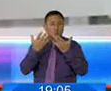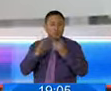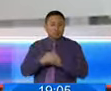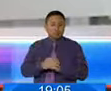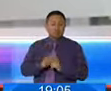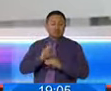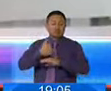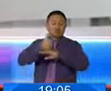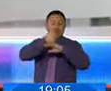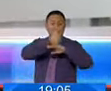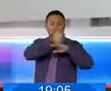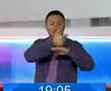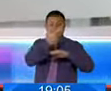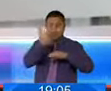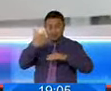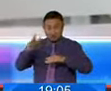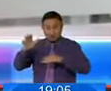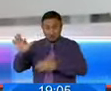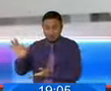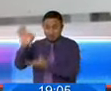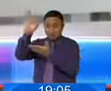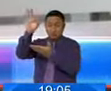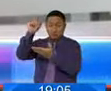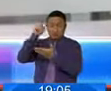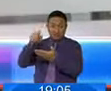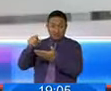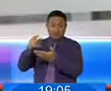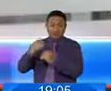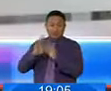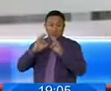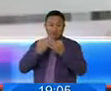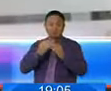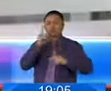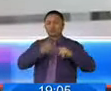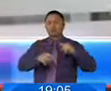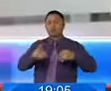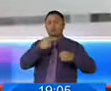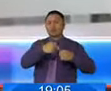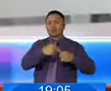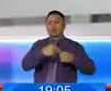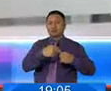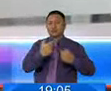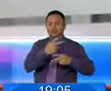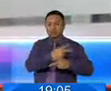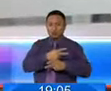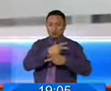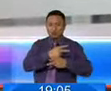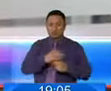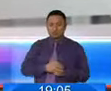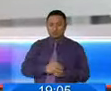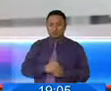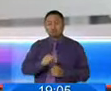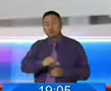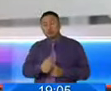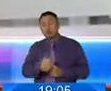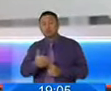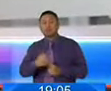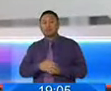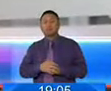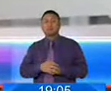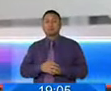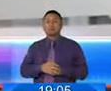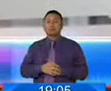cualquier autoridad electa y que esté en ejercicio de funciones, como también de quienes estén ostentando